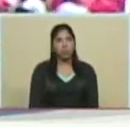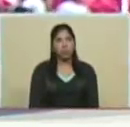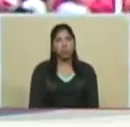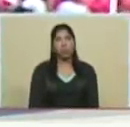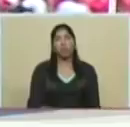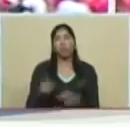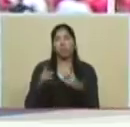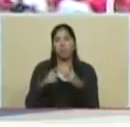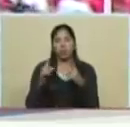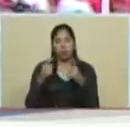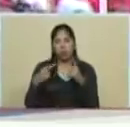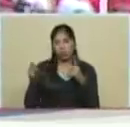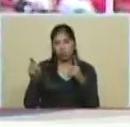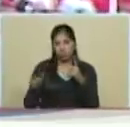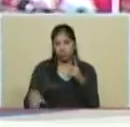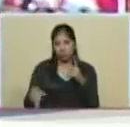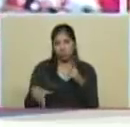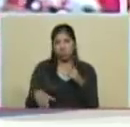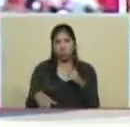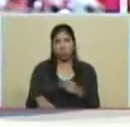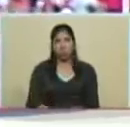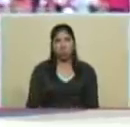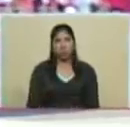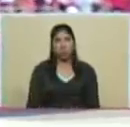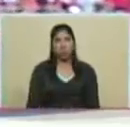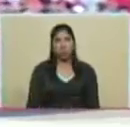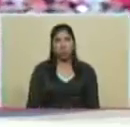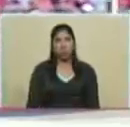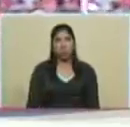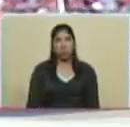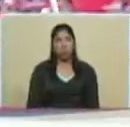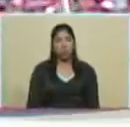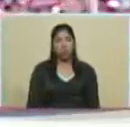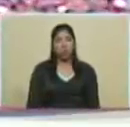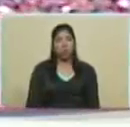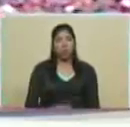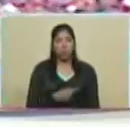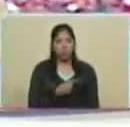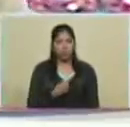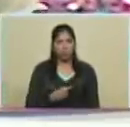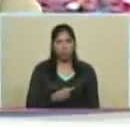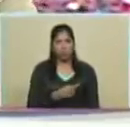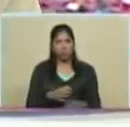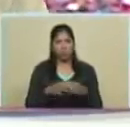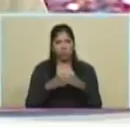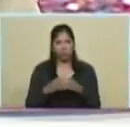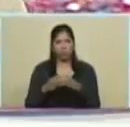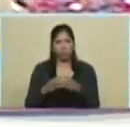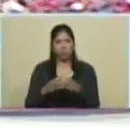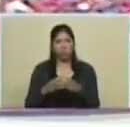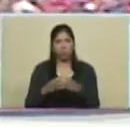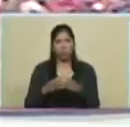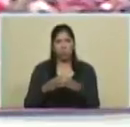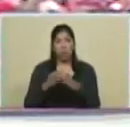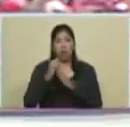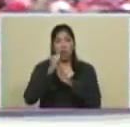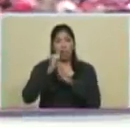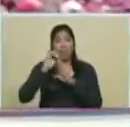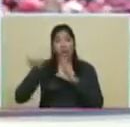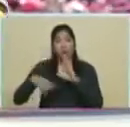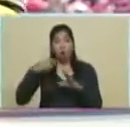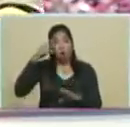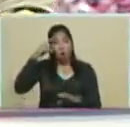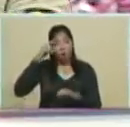Danilo Medina, la delegación de Venezuela, presidida por el doctor Jorge